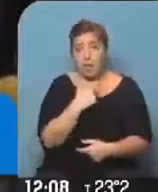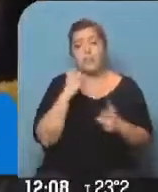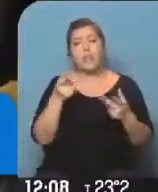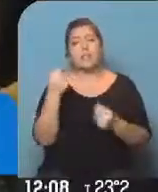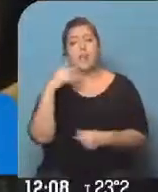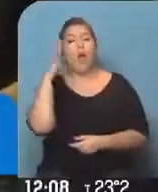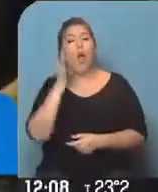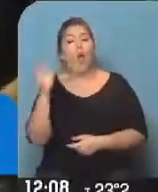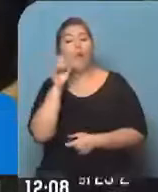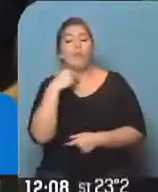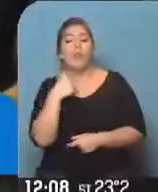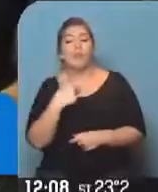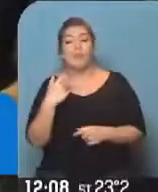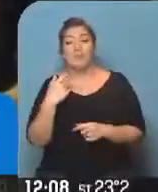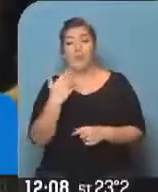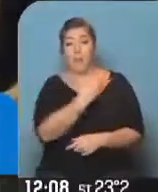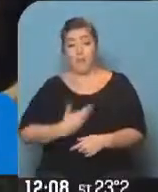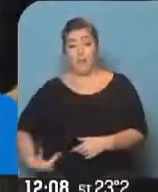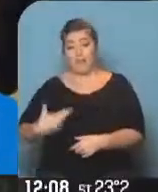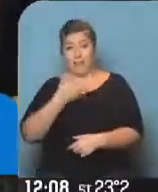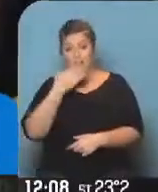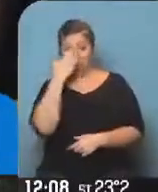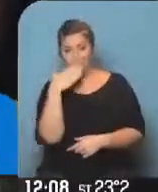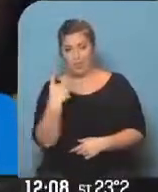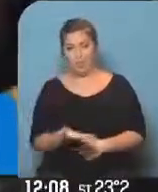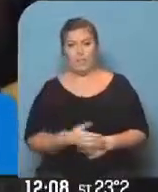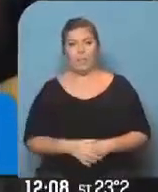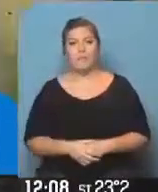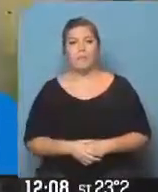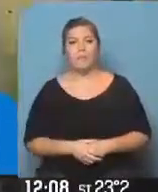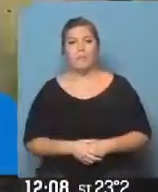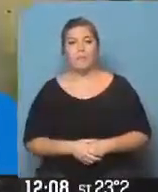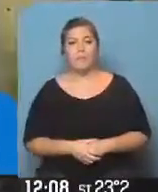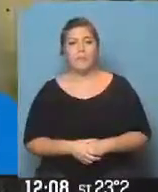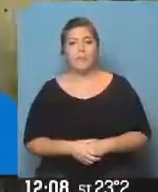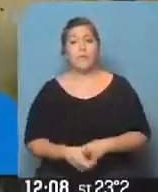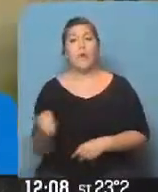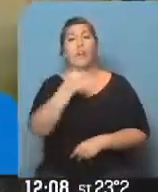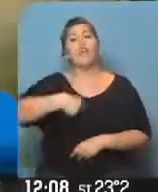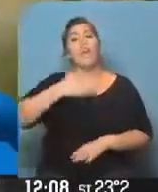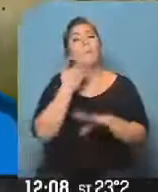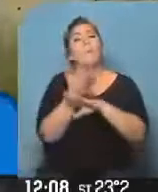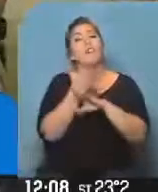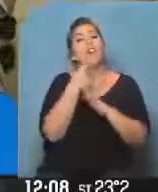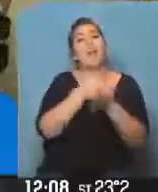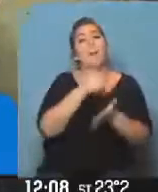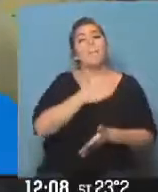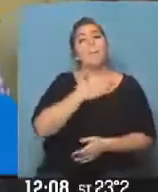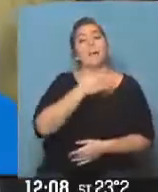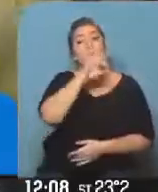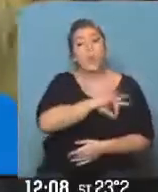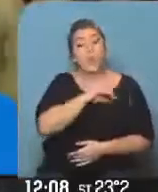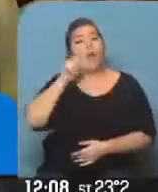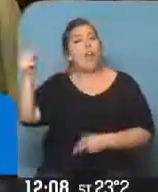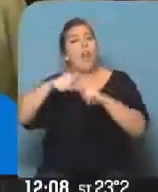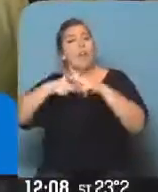era lo que opinaban minutos después de lo que opinó el presidente de la República. Estamos pidiendo que nos paguen los salarios. Tienen las